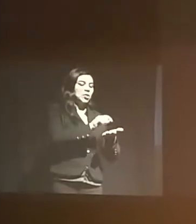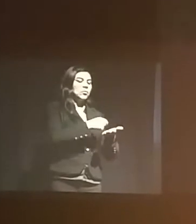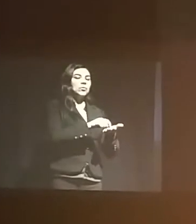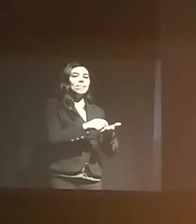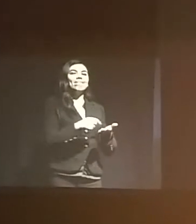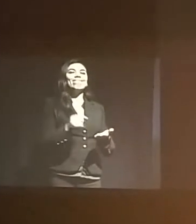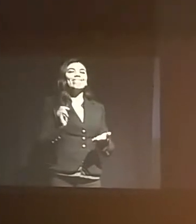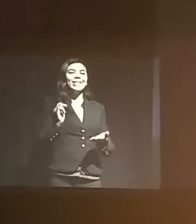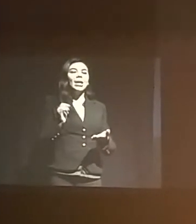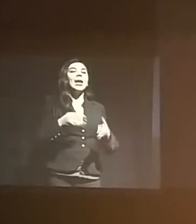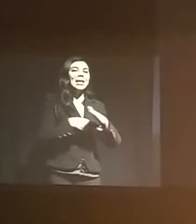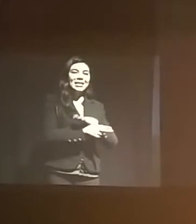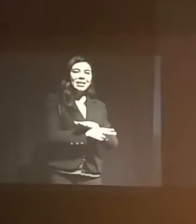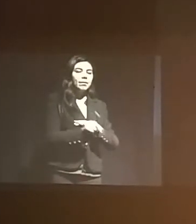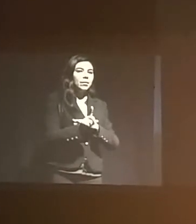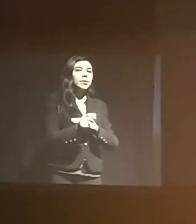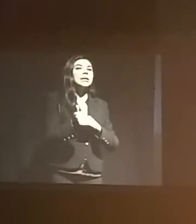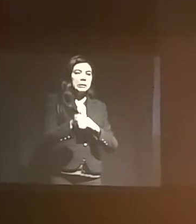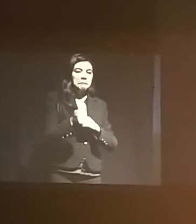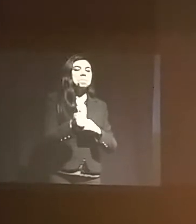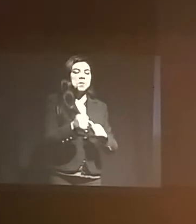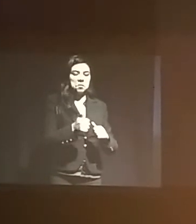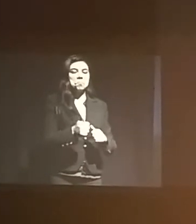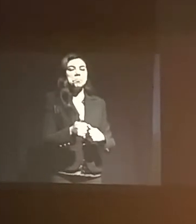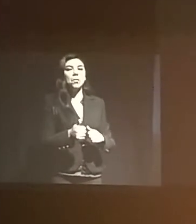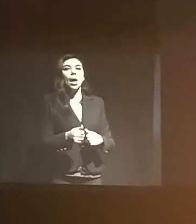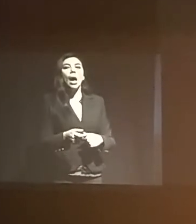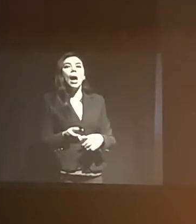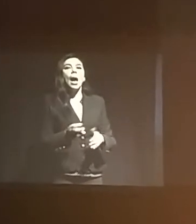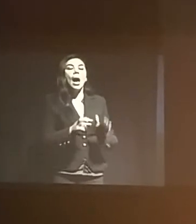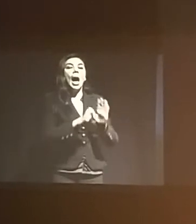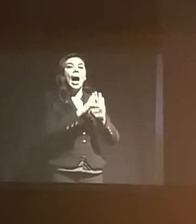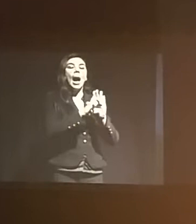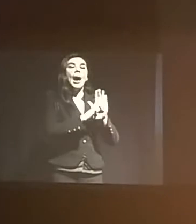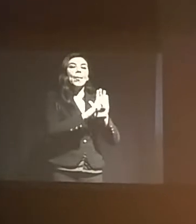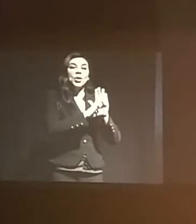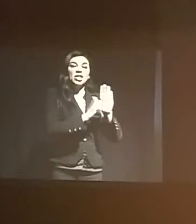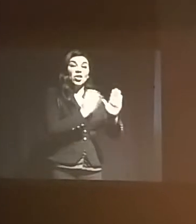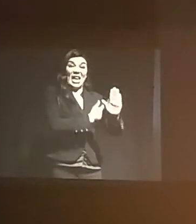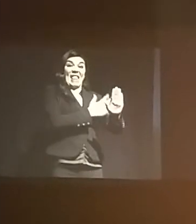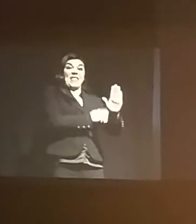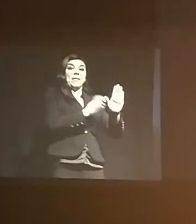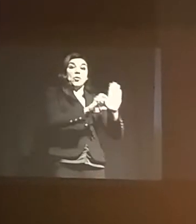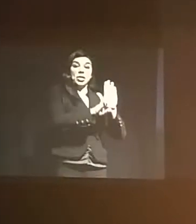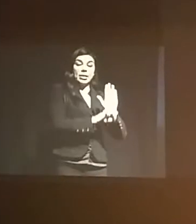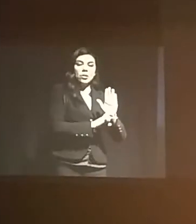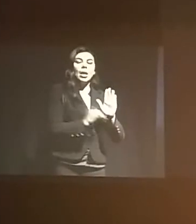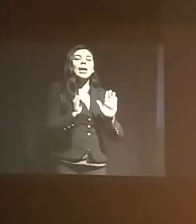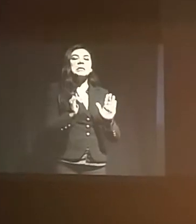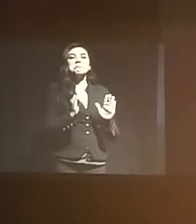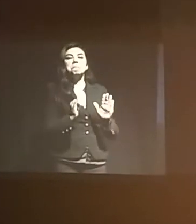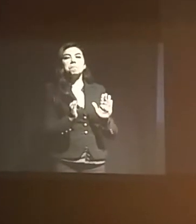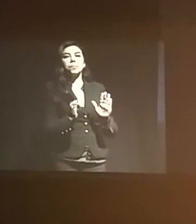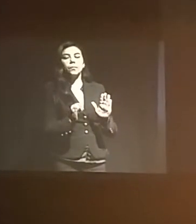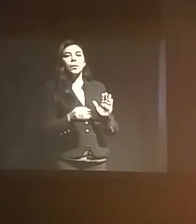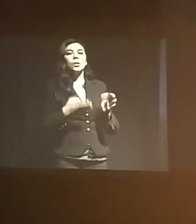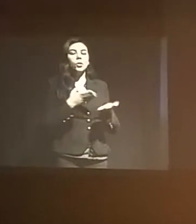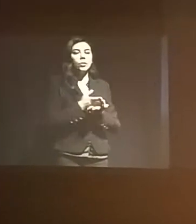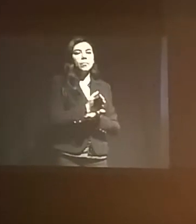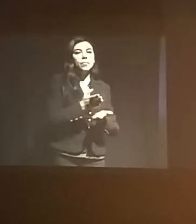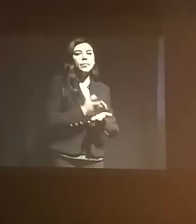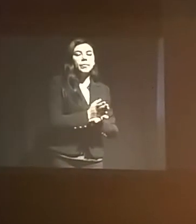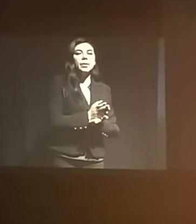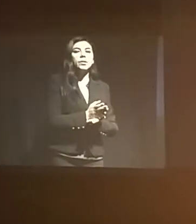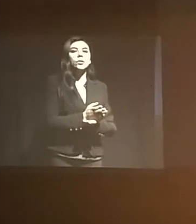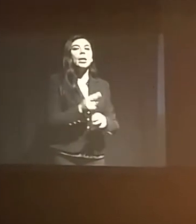esto? Perfecto. En mi anteproyecto está, ¿cuánto me sale? Y ahí yo empiezo mi plan de